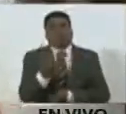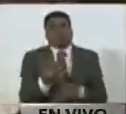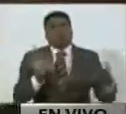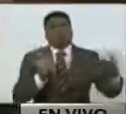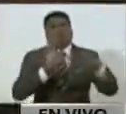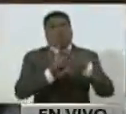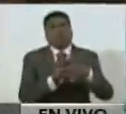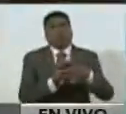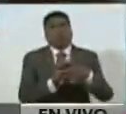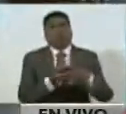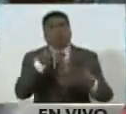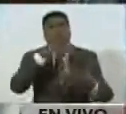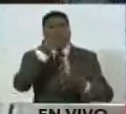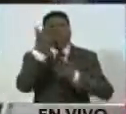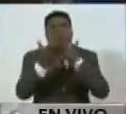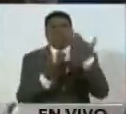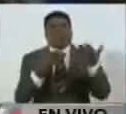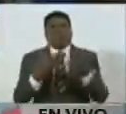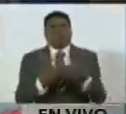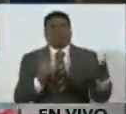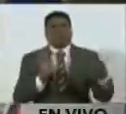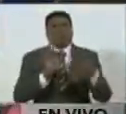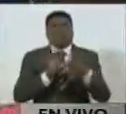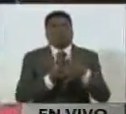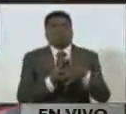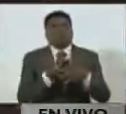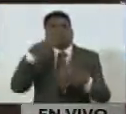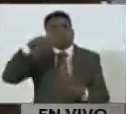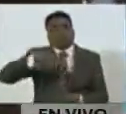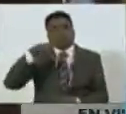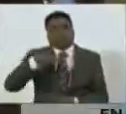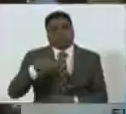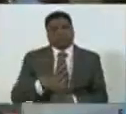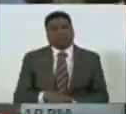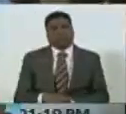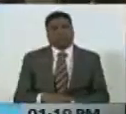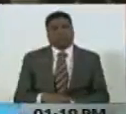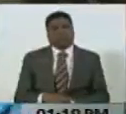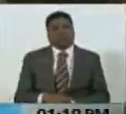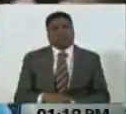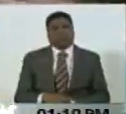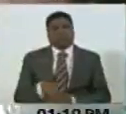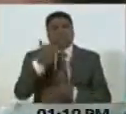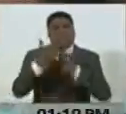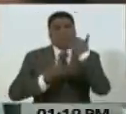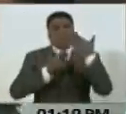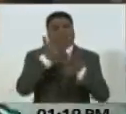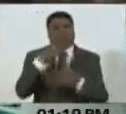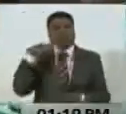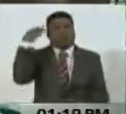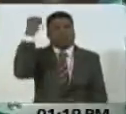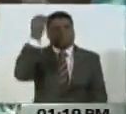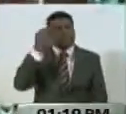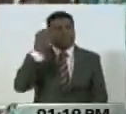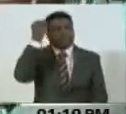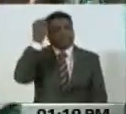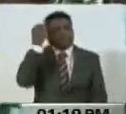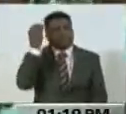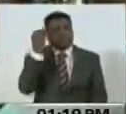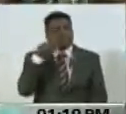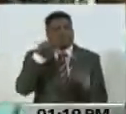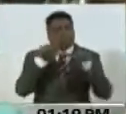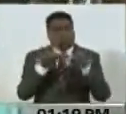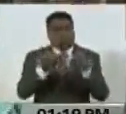nunca en un canto, unión de cantoría, unión necesaria de la cantoría. Bien, sus canciones, su pensamiento se encuentra